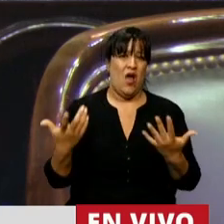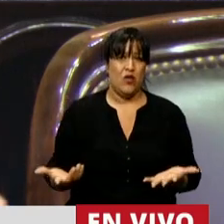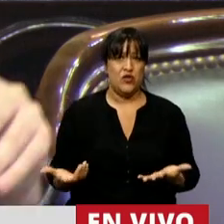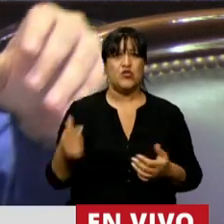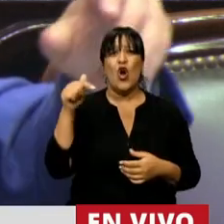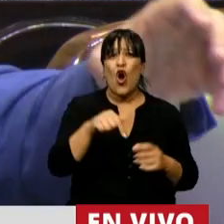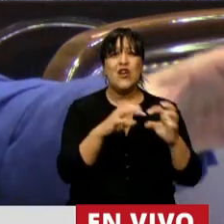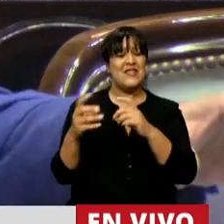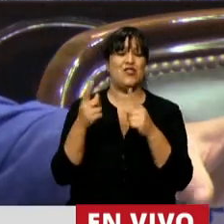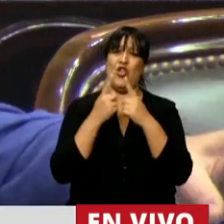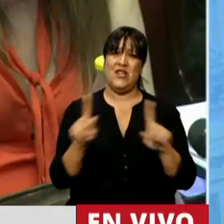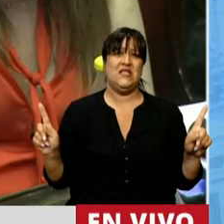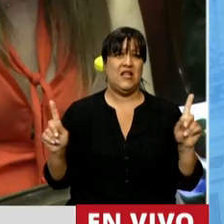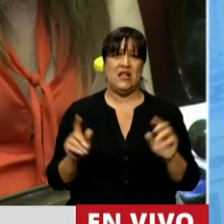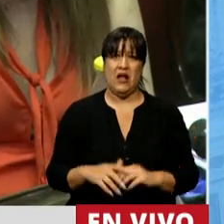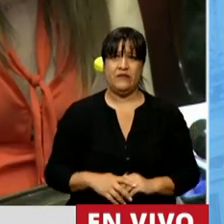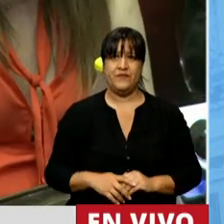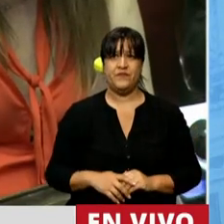Hoy es una sesión distinta, presidente.